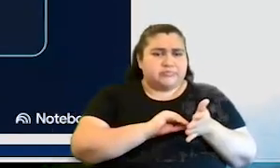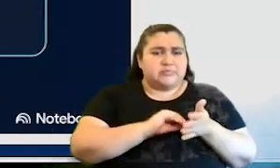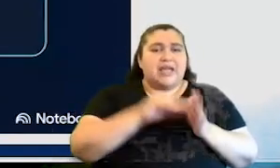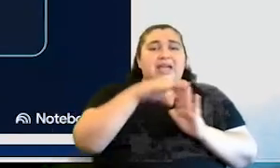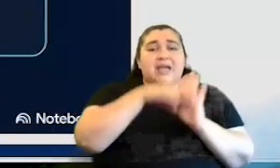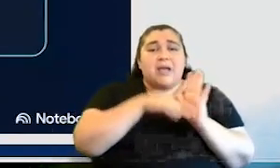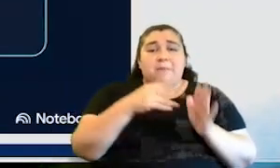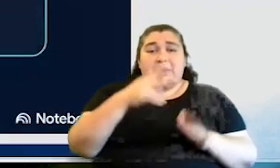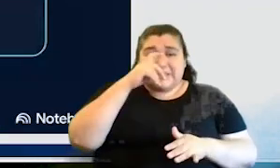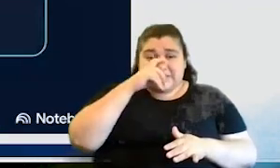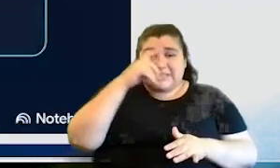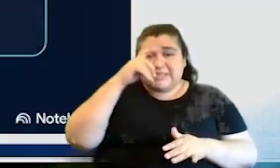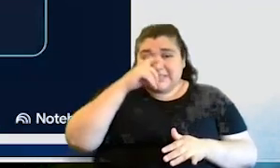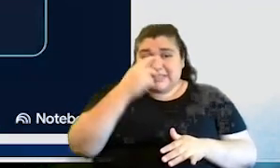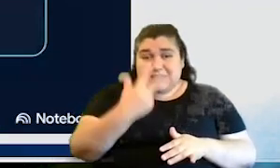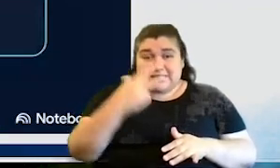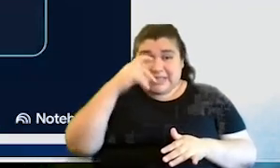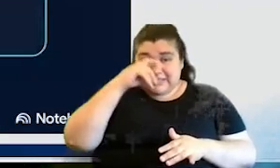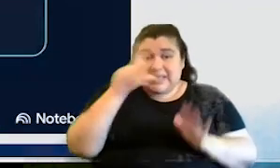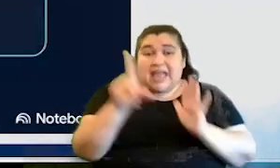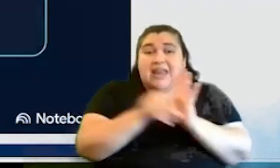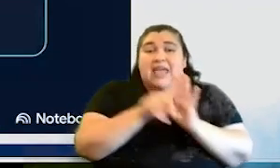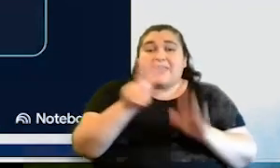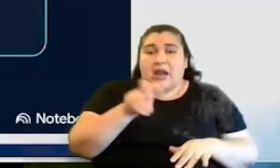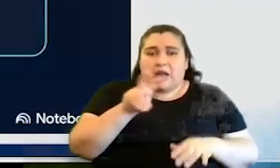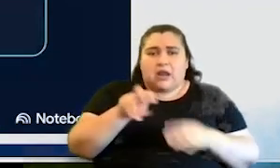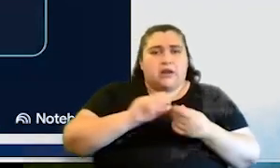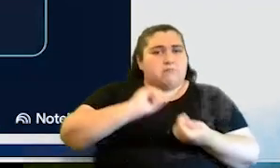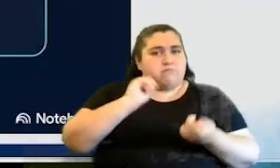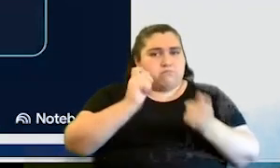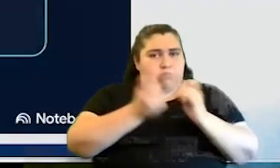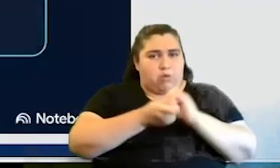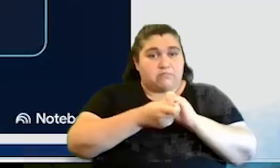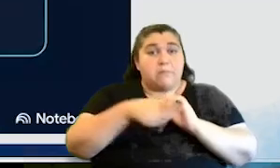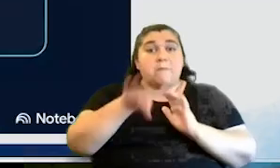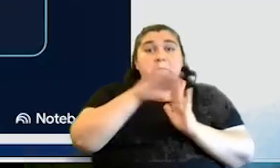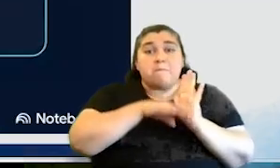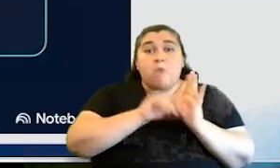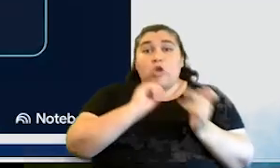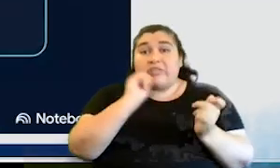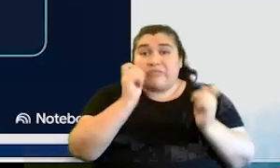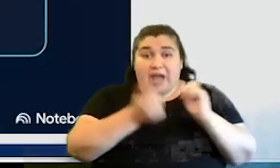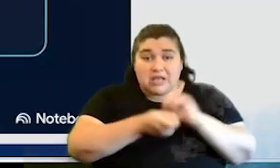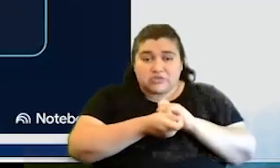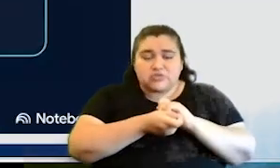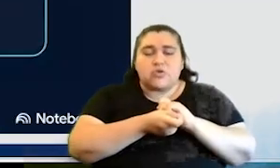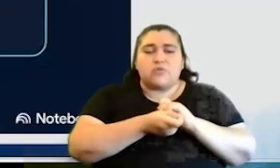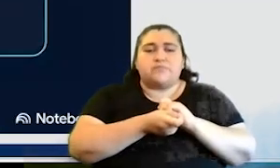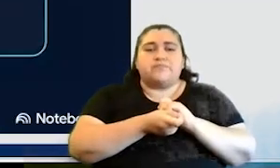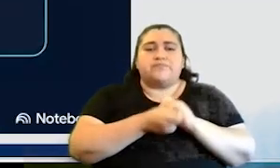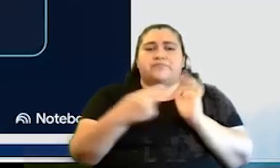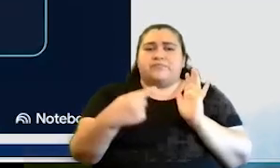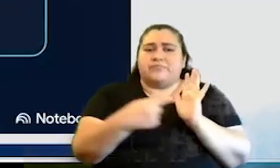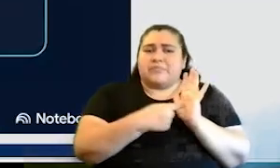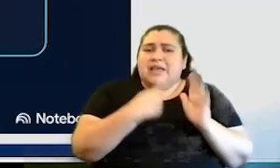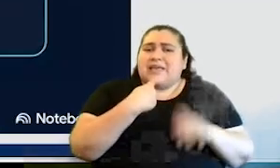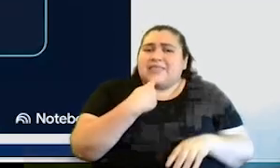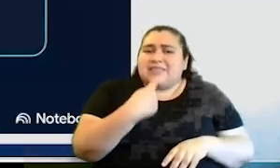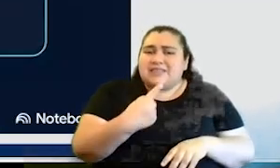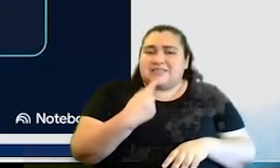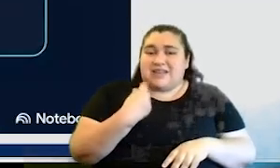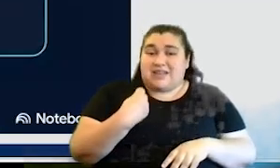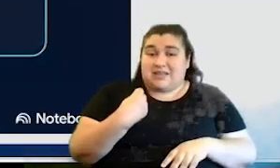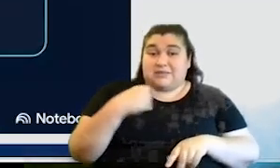a la 27737, que es la ley de alquileres, y en esa modificación de la ley de alquileres se establece que los sujetos que